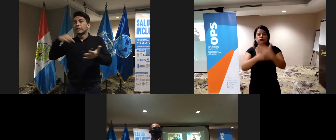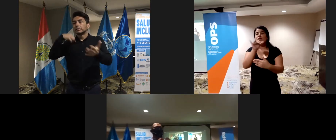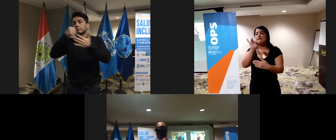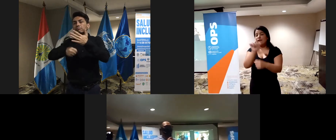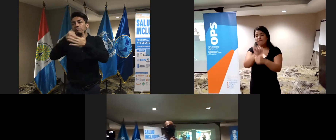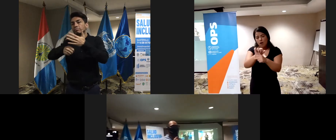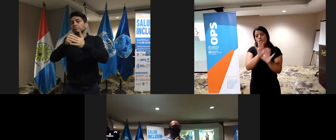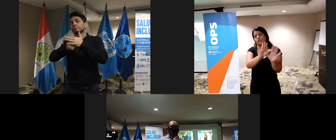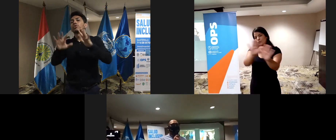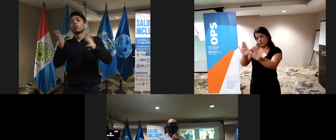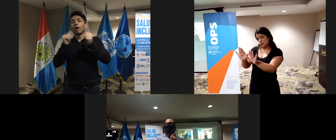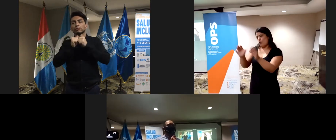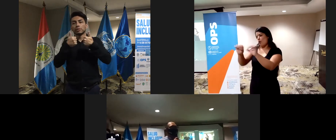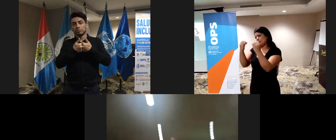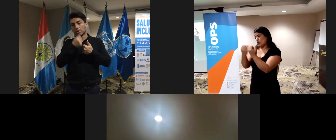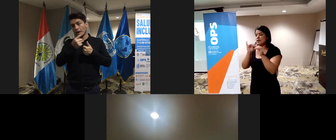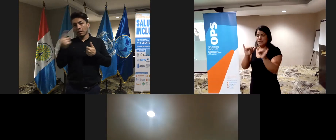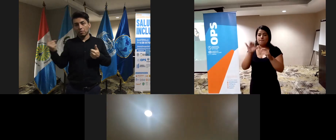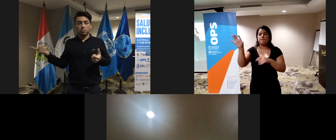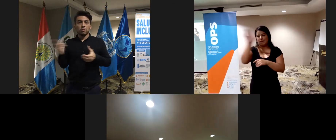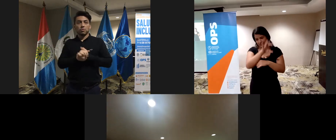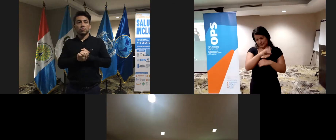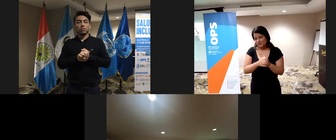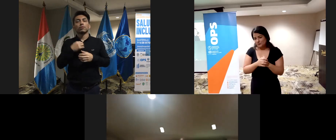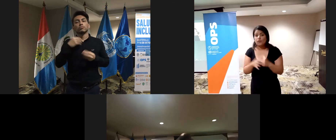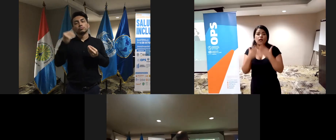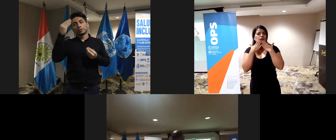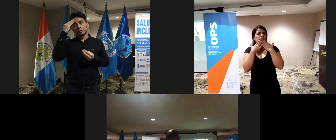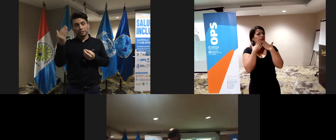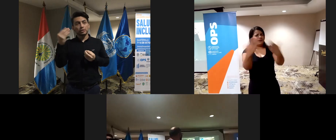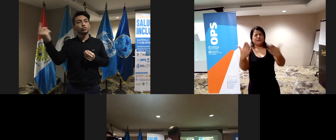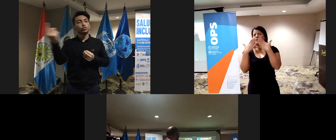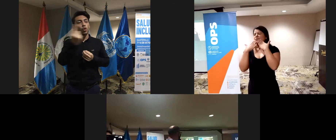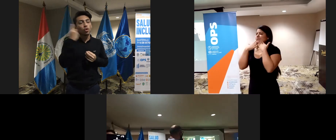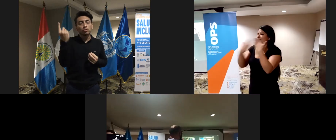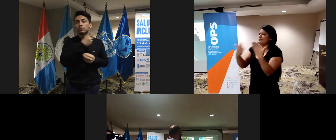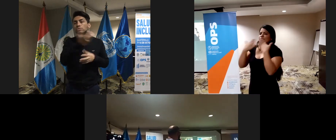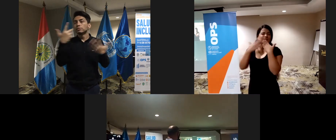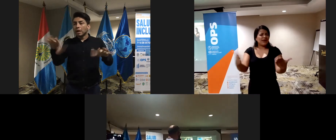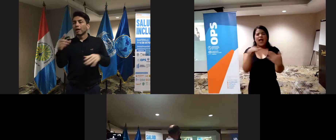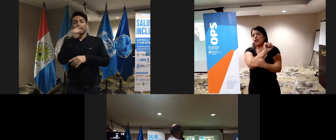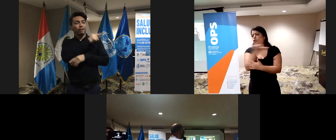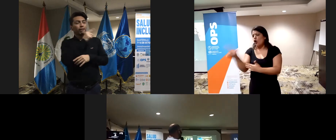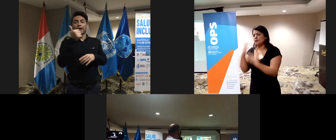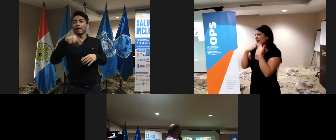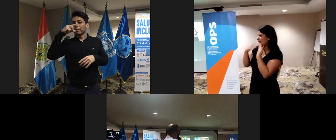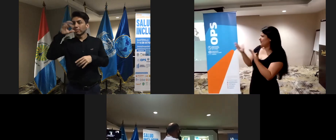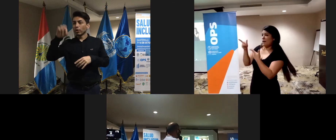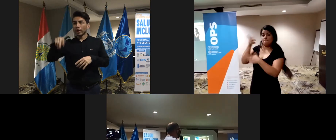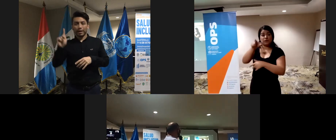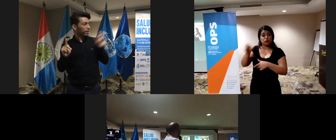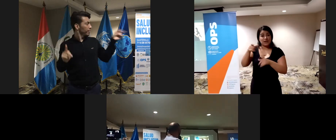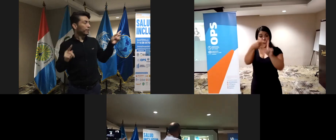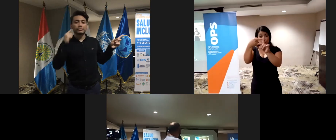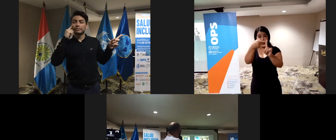de nuestras organizaciones y localidades. Quiero agradecer a todos, absolutamente a todos, a Anthony, a Silpa que se conectaron en